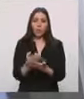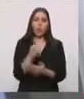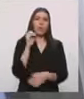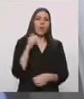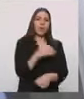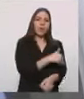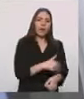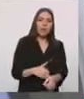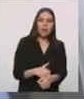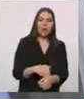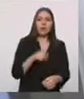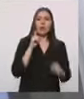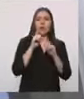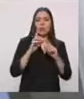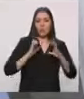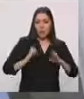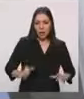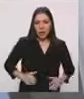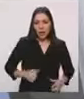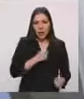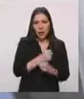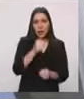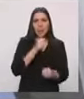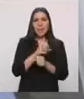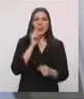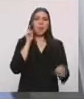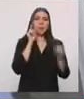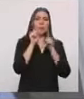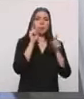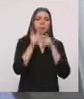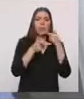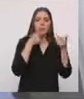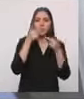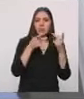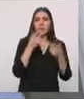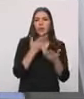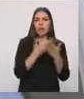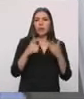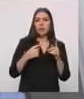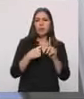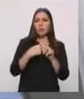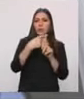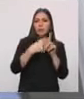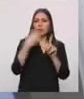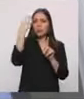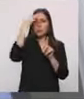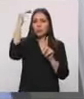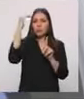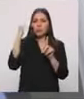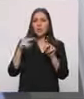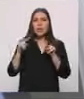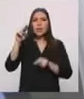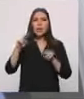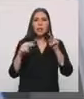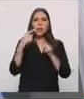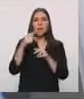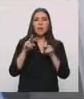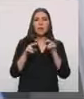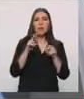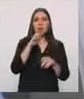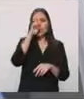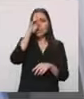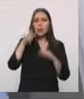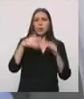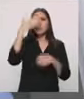violencia física, violencia verbal, y precisamente nosotros en este violentómetro hemos detectado estos obstáculos. ¿Qué tipo de obstáculos hemos enfrentado o